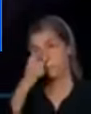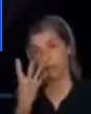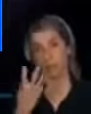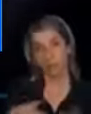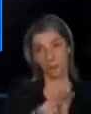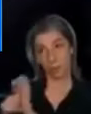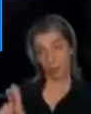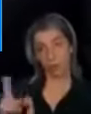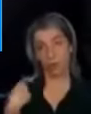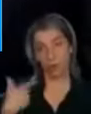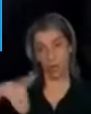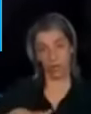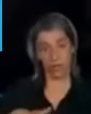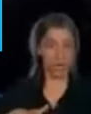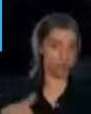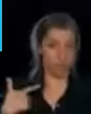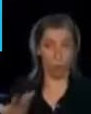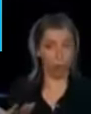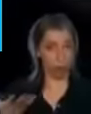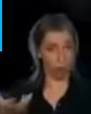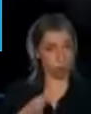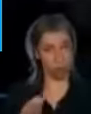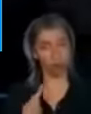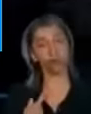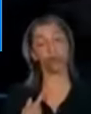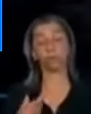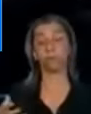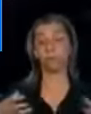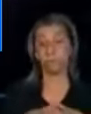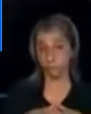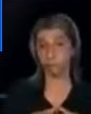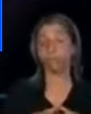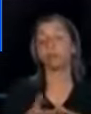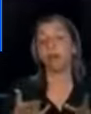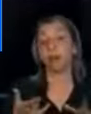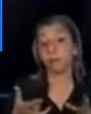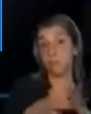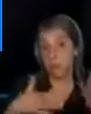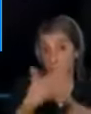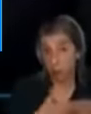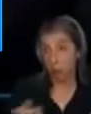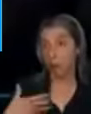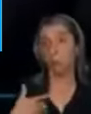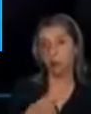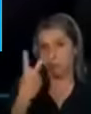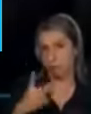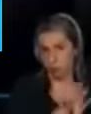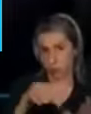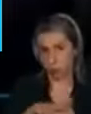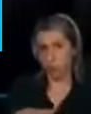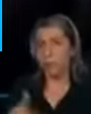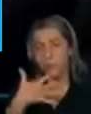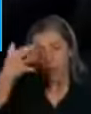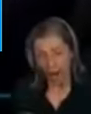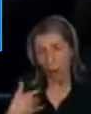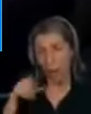proponer a Melconian como el hombre que hablara de economía por parte de su equipo porque ella no estuvo solvente. Exacto. Nico, ¿y existen ganadores